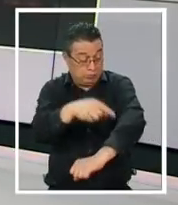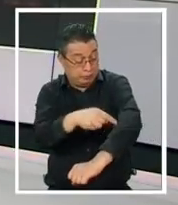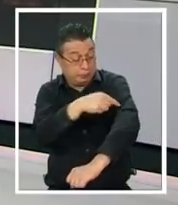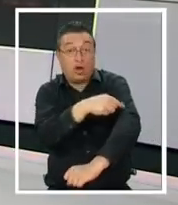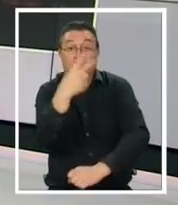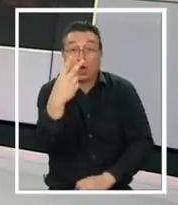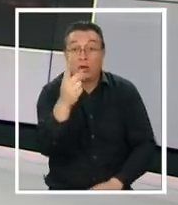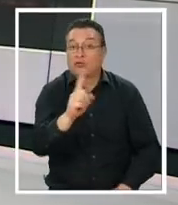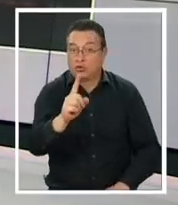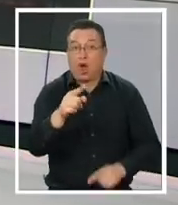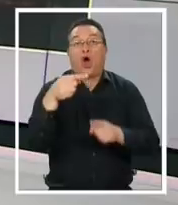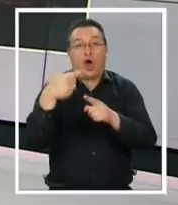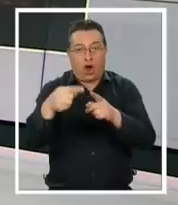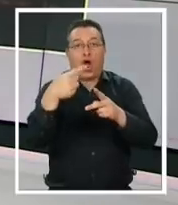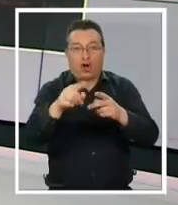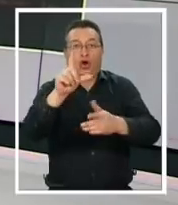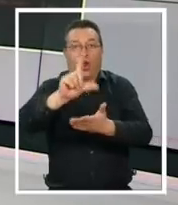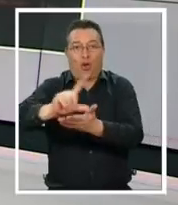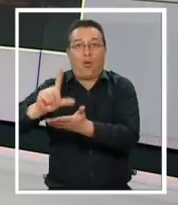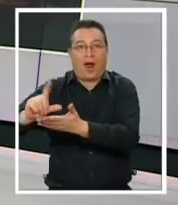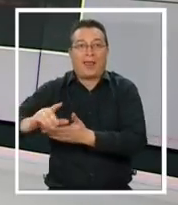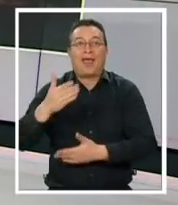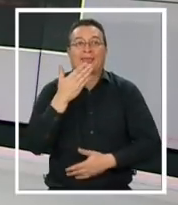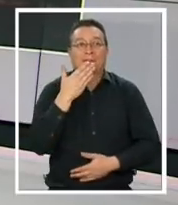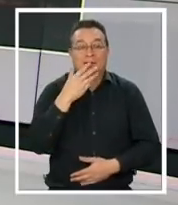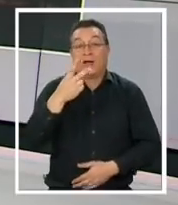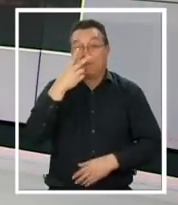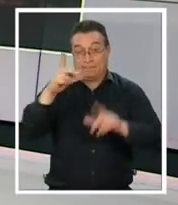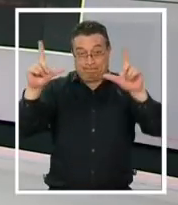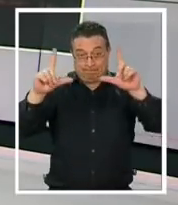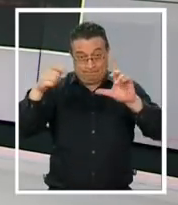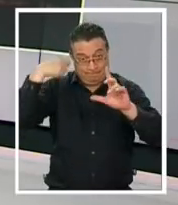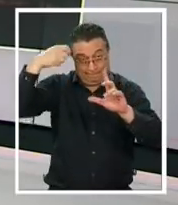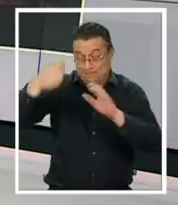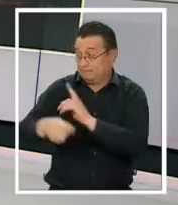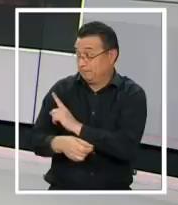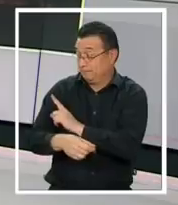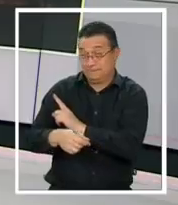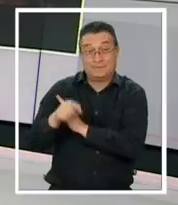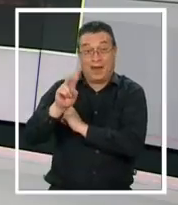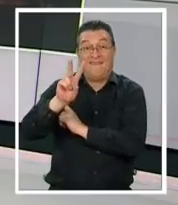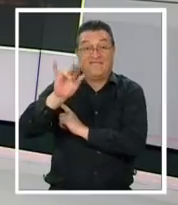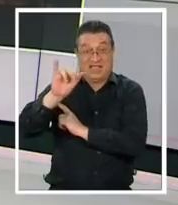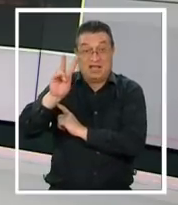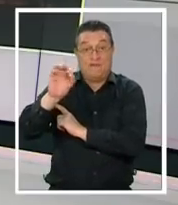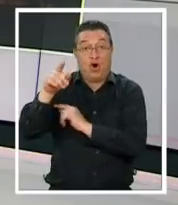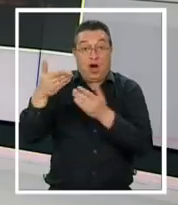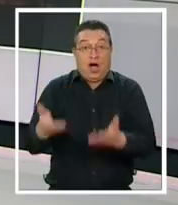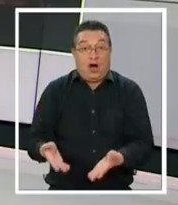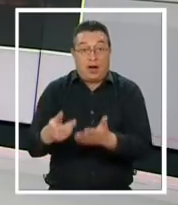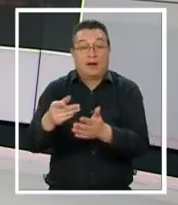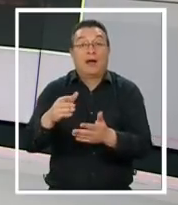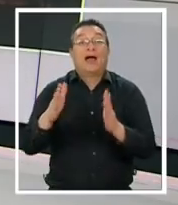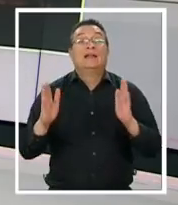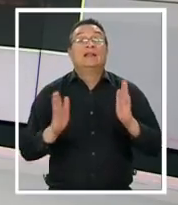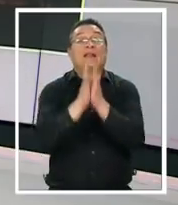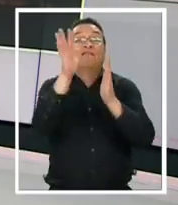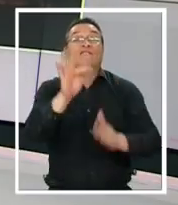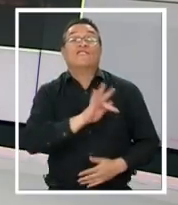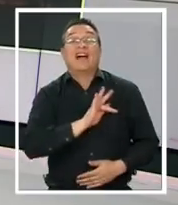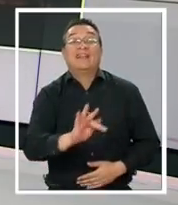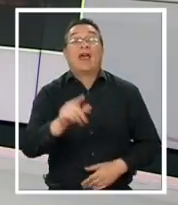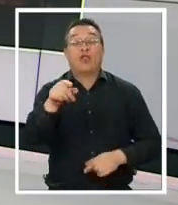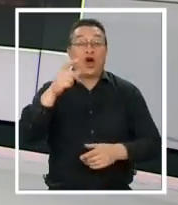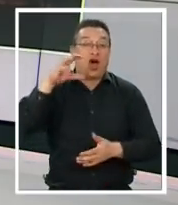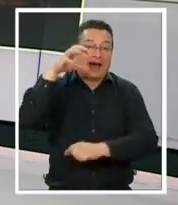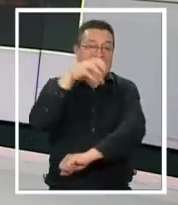y obstruyendo el tránsito. Exactamente. Las imágenes que tenemos, que nos llegan en directo, en la comuna, digamos, en la ciudad de San Fernando, ¿cierto? Región de